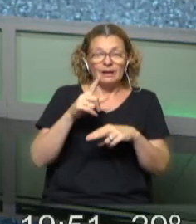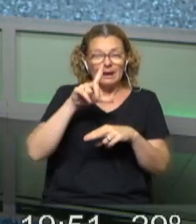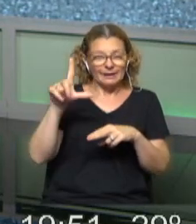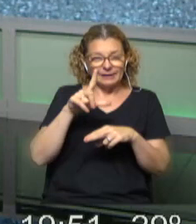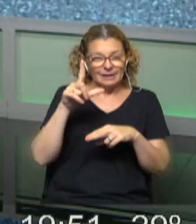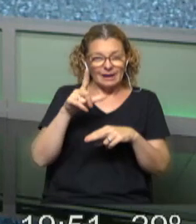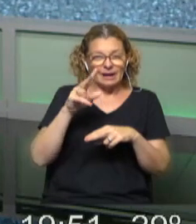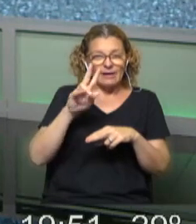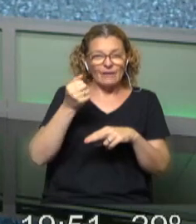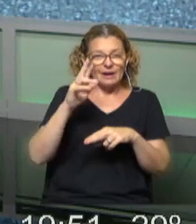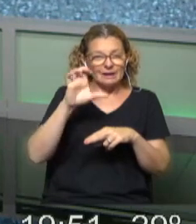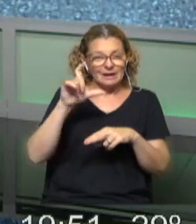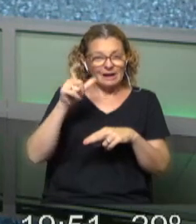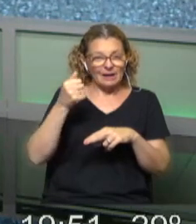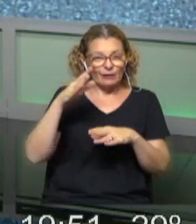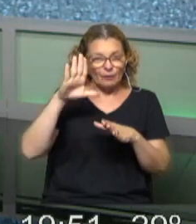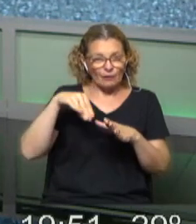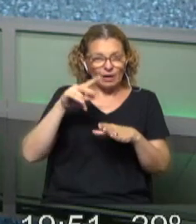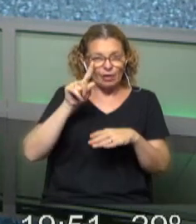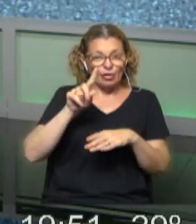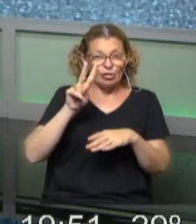José Pedro Varela, una disminución de